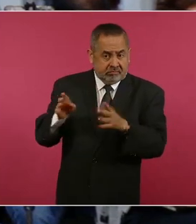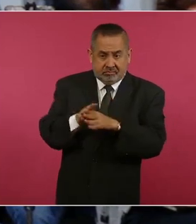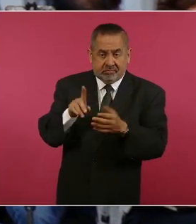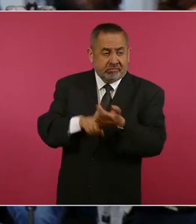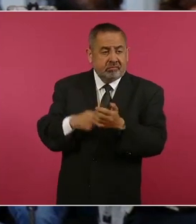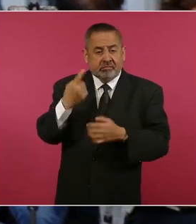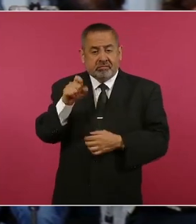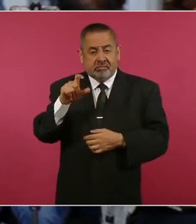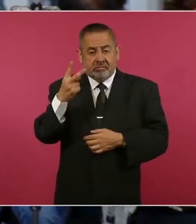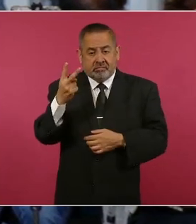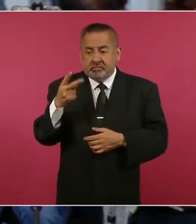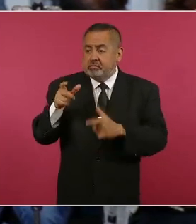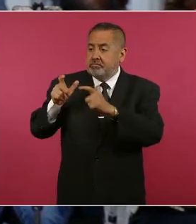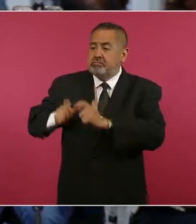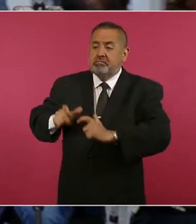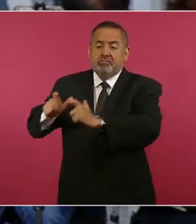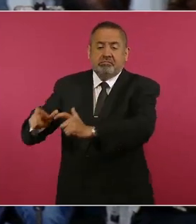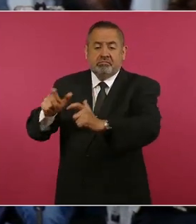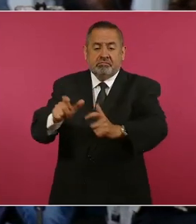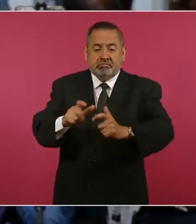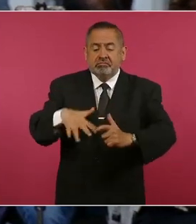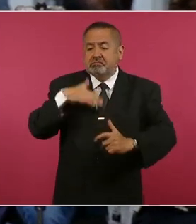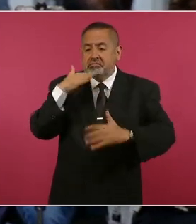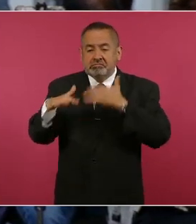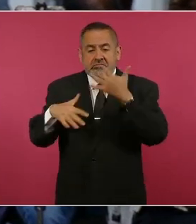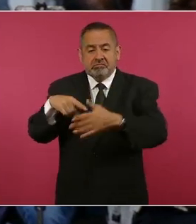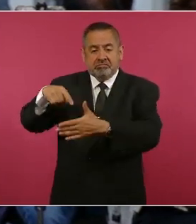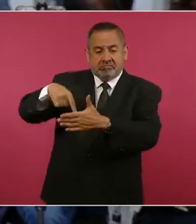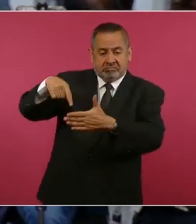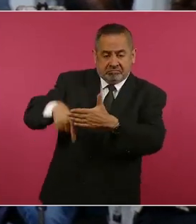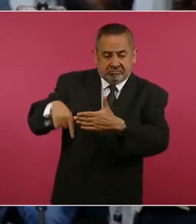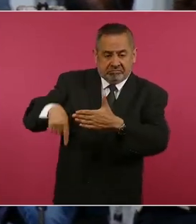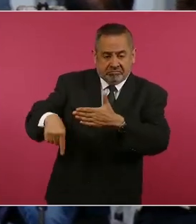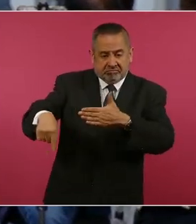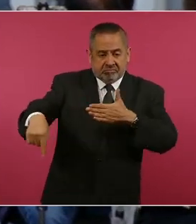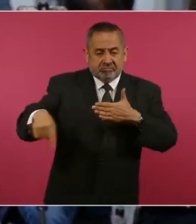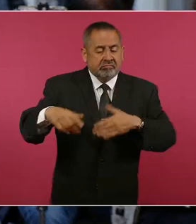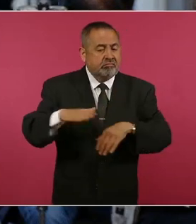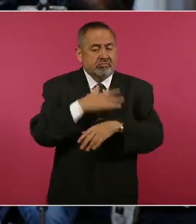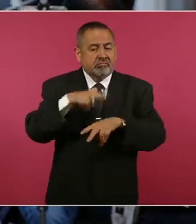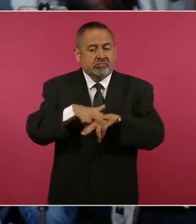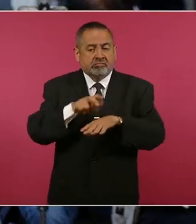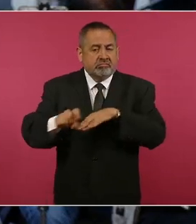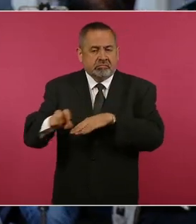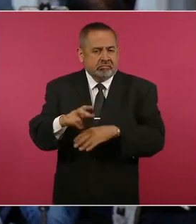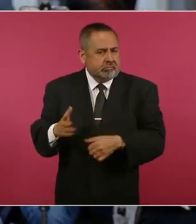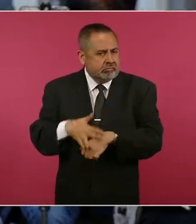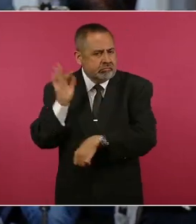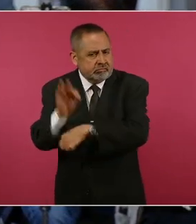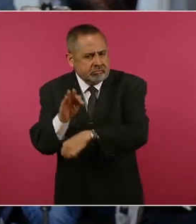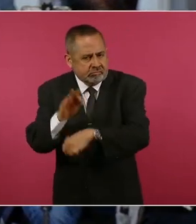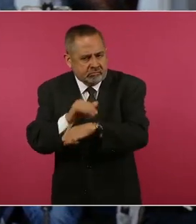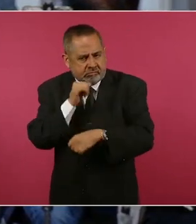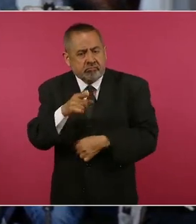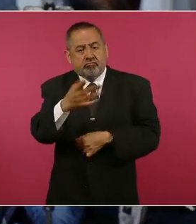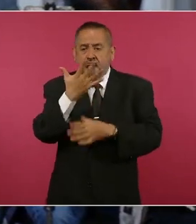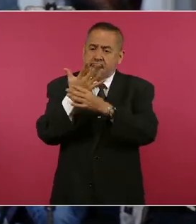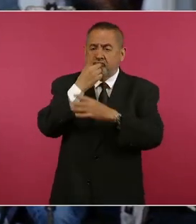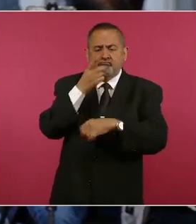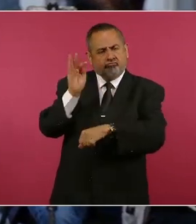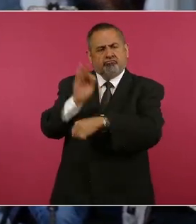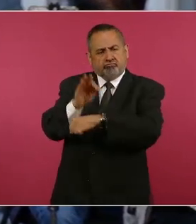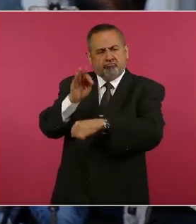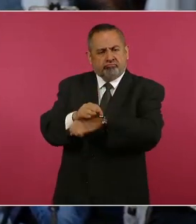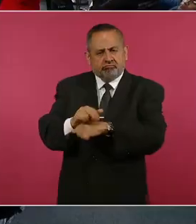menos 122 cenotes que están afectados por la construcción del Tren Maya. ¿Por qué no protegió la naturaleza como usted dijo que lo iba a hacer al principio de